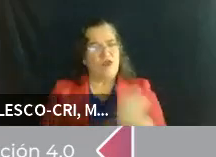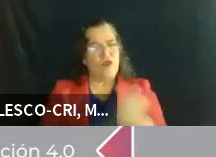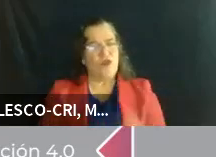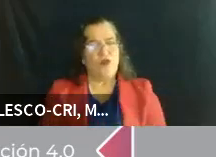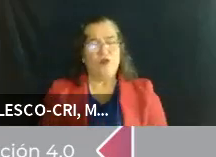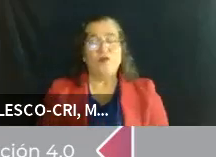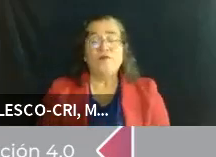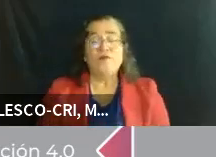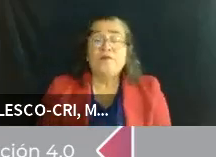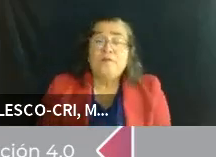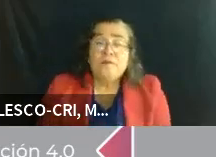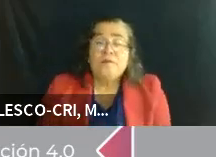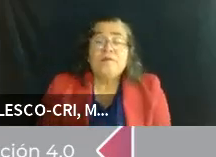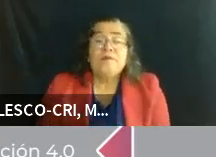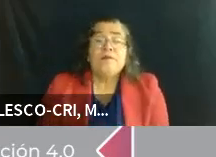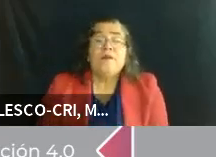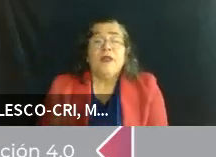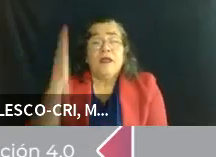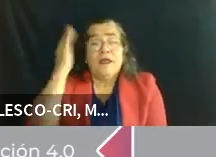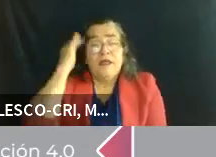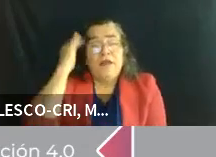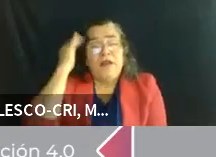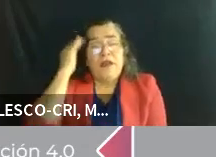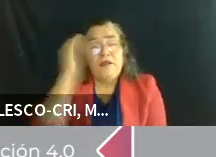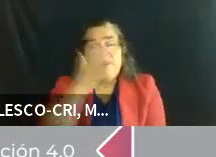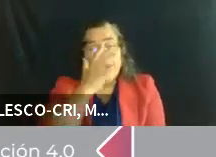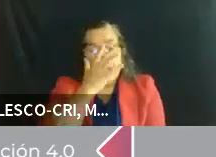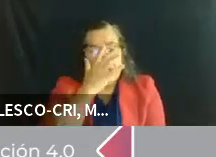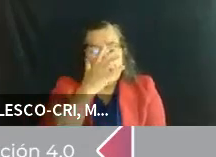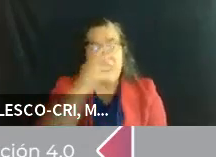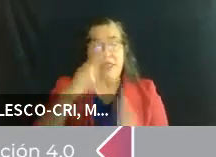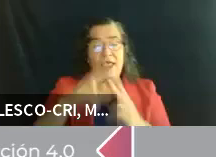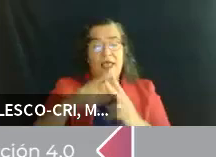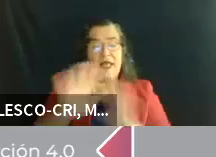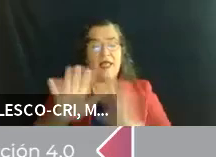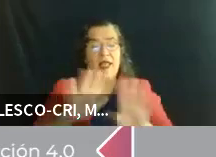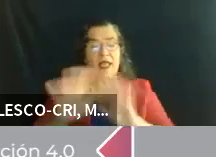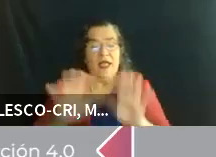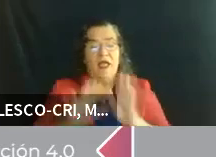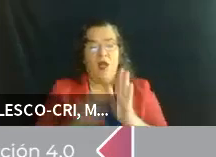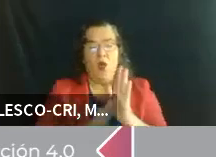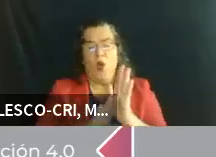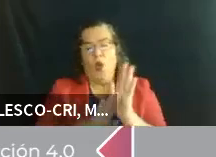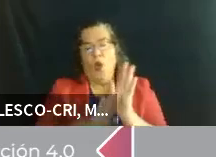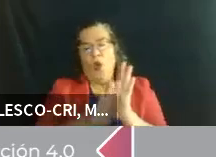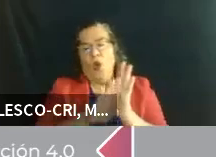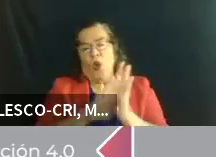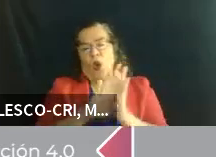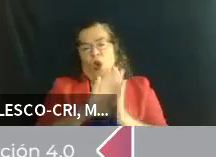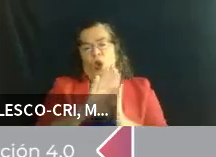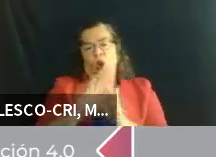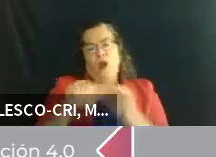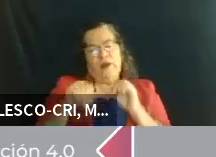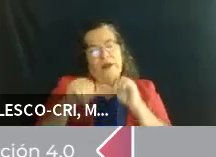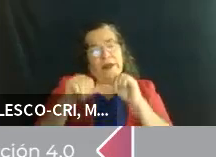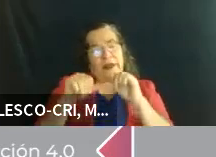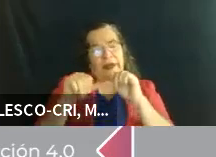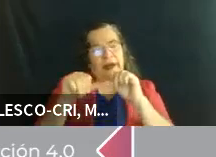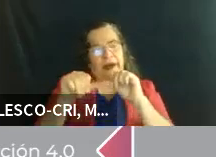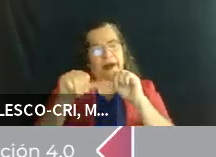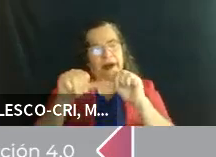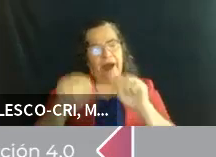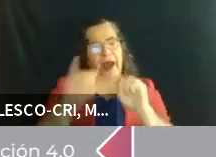También sabemos que la digitalización, en su crecimiento sostenido, ha comenzado a